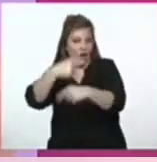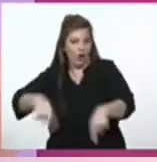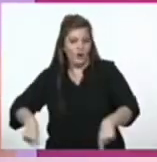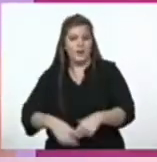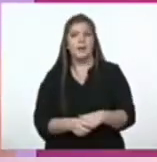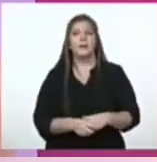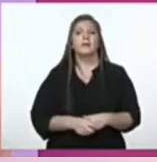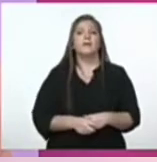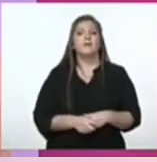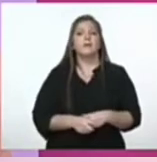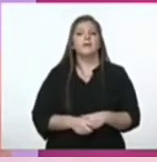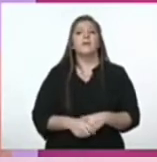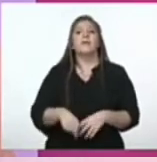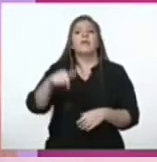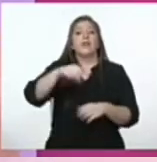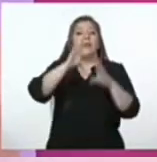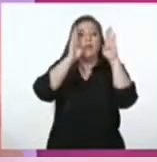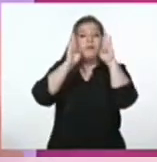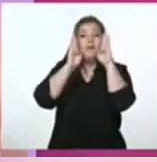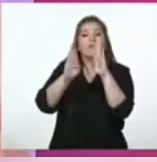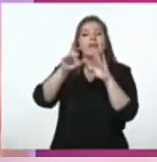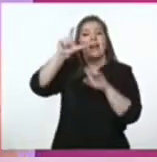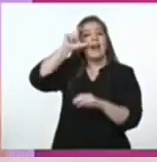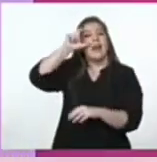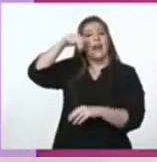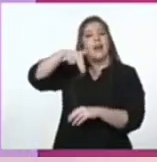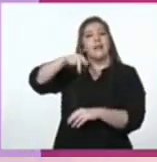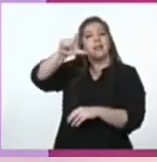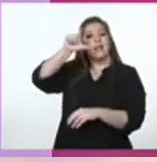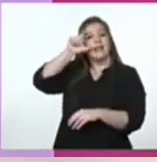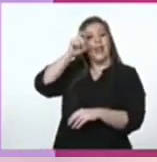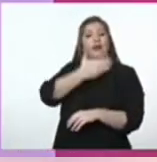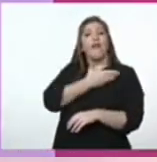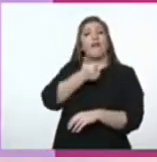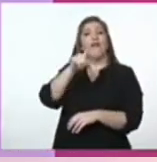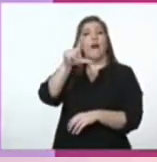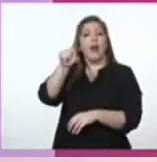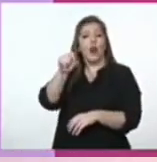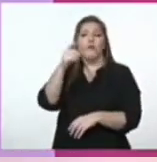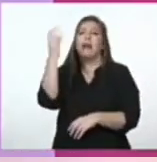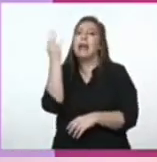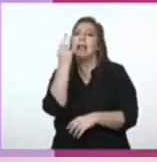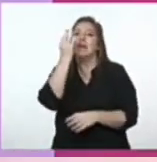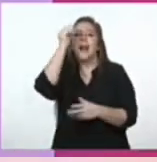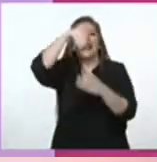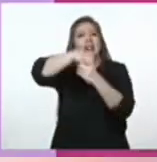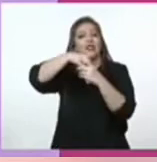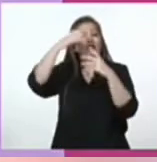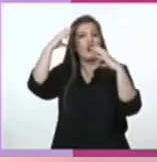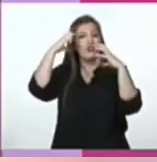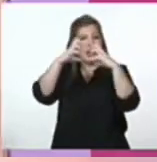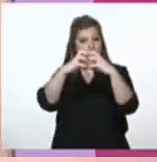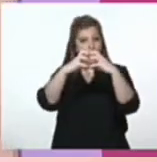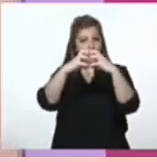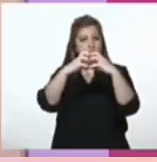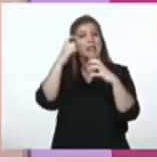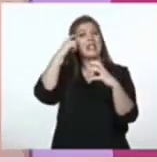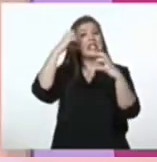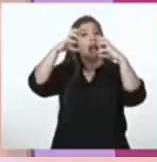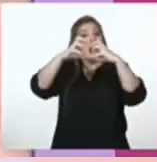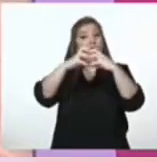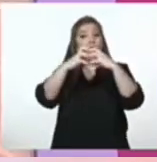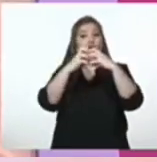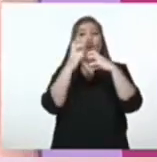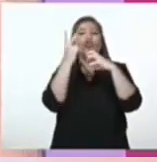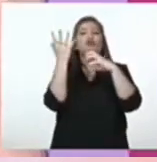a meternos en el encéfalo, ¿sí? Dale. Y especialmente dentro del cerebro. El cerebro va a estar compuesto por